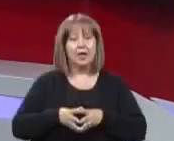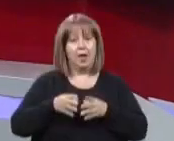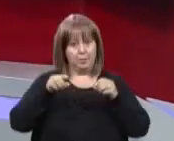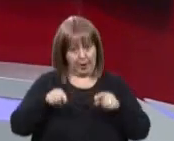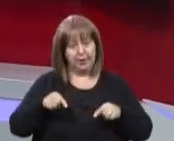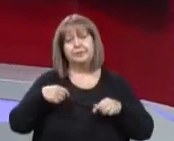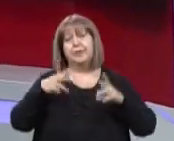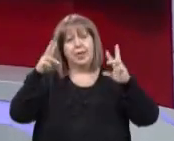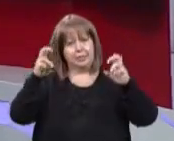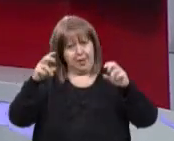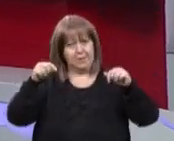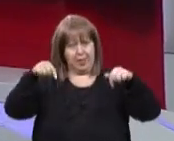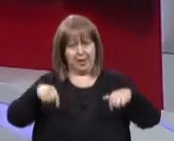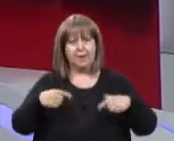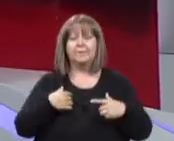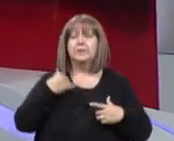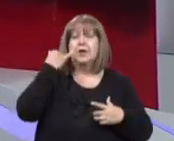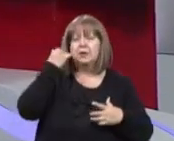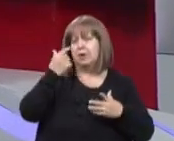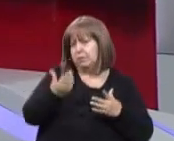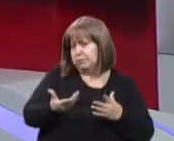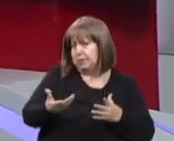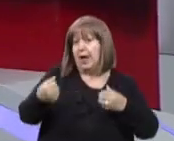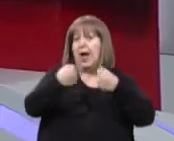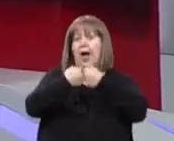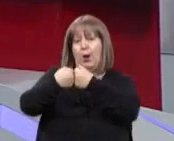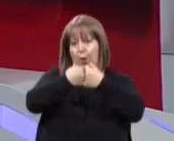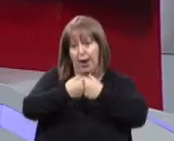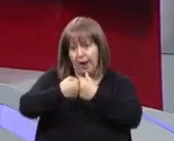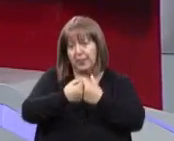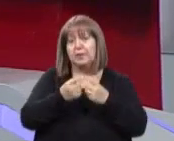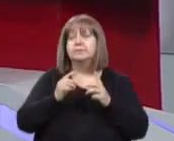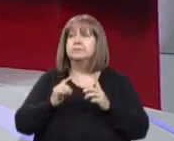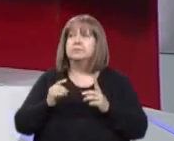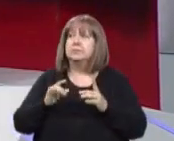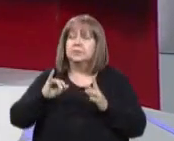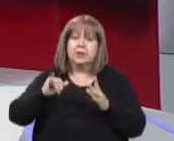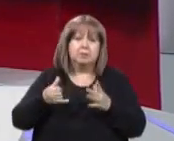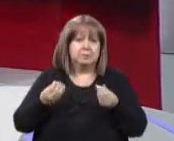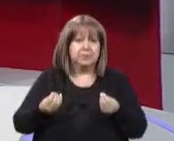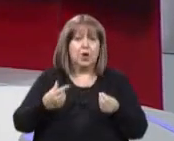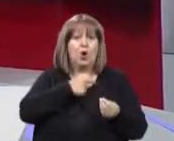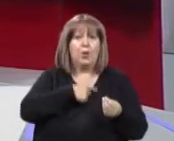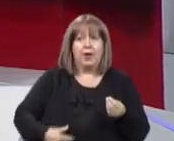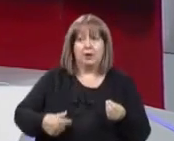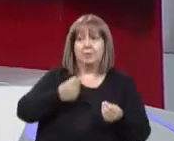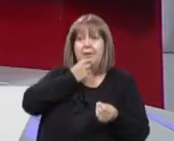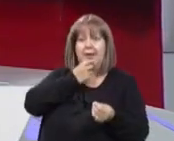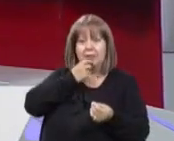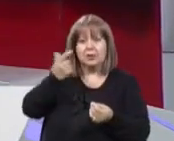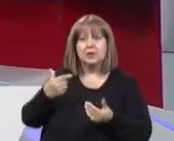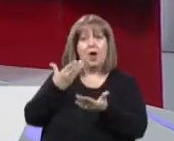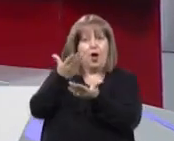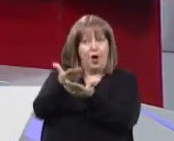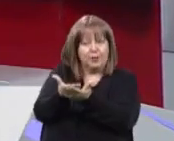Bueno, vamos con lo que se ya se pronunció, ¿no? Y fue este acuerdo o esta aceptación por parte del gobierno provincial, este